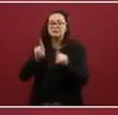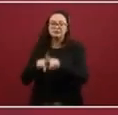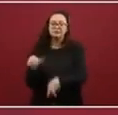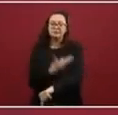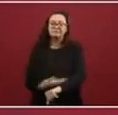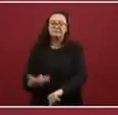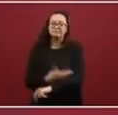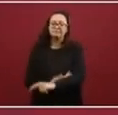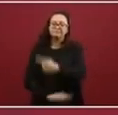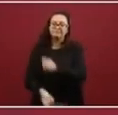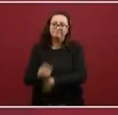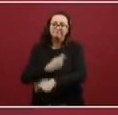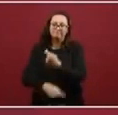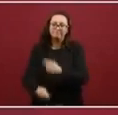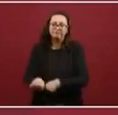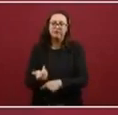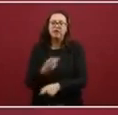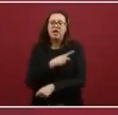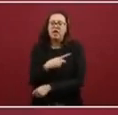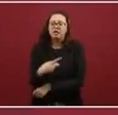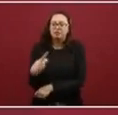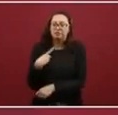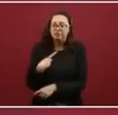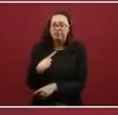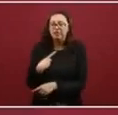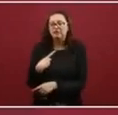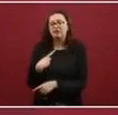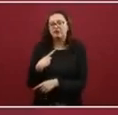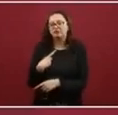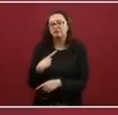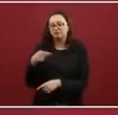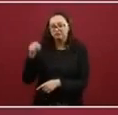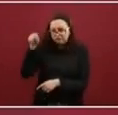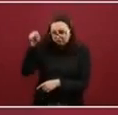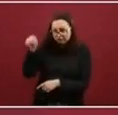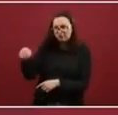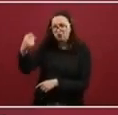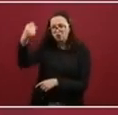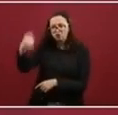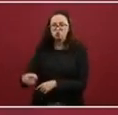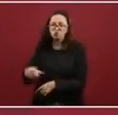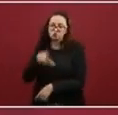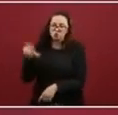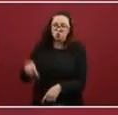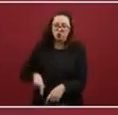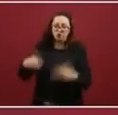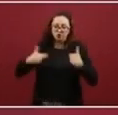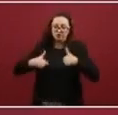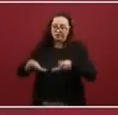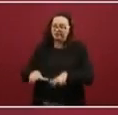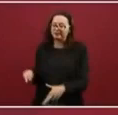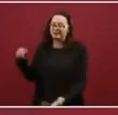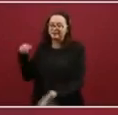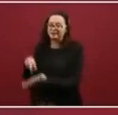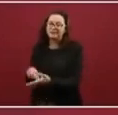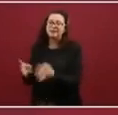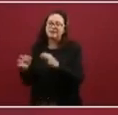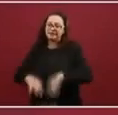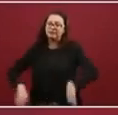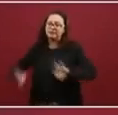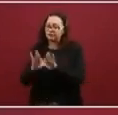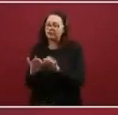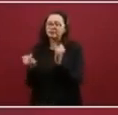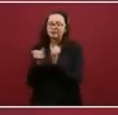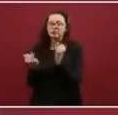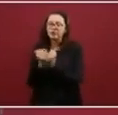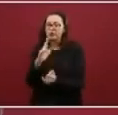gestión gubernamental. Tiene que haber una presencia diferente del Estado mexicano en el sur, porque el sur también importa. Ahora tenemos un